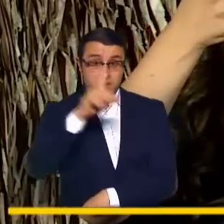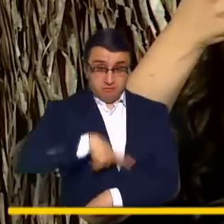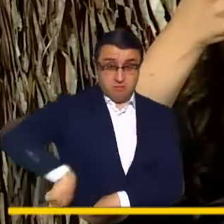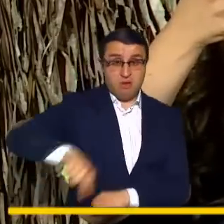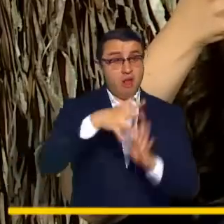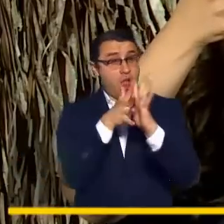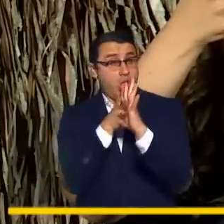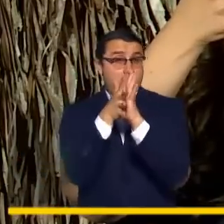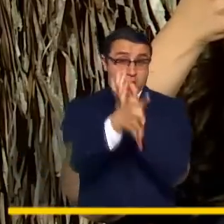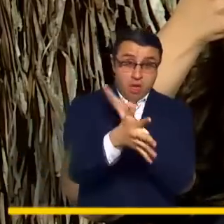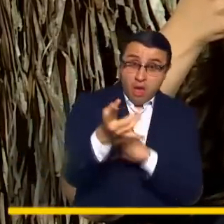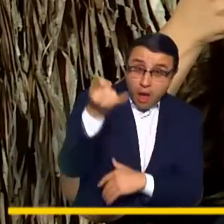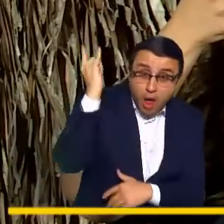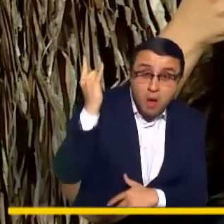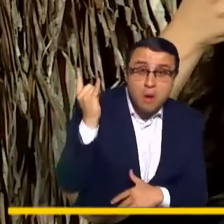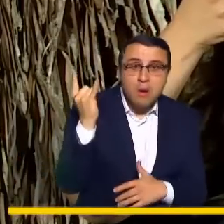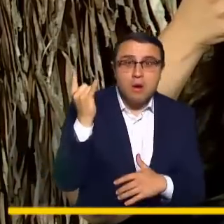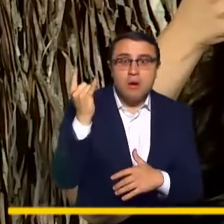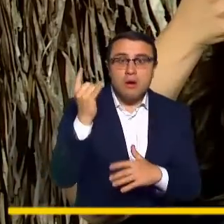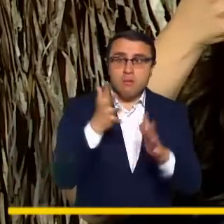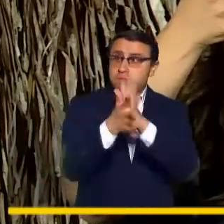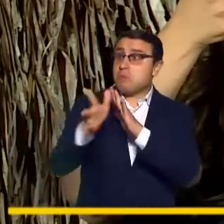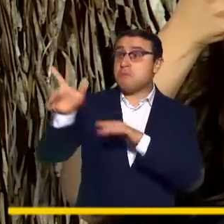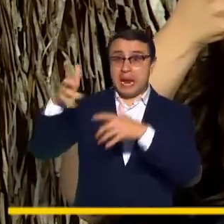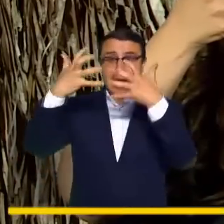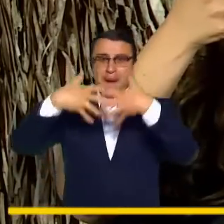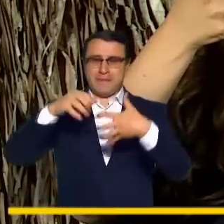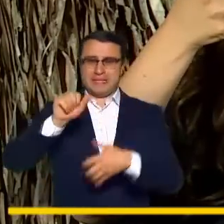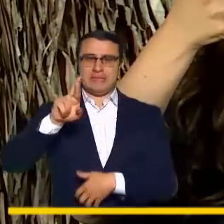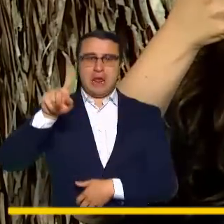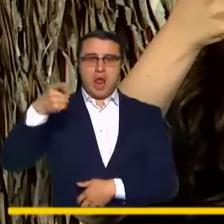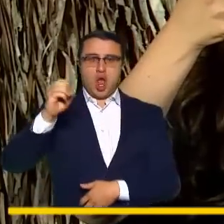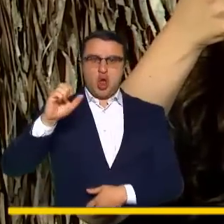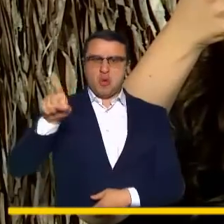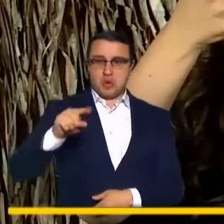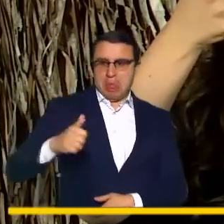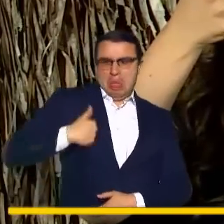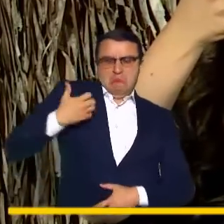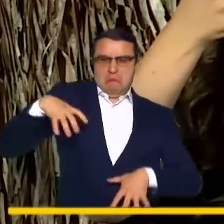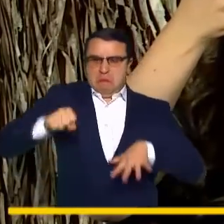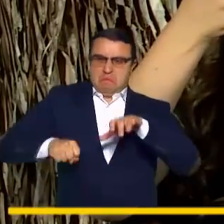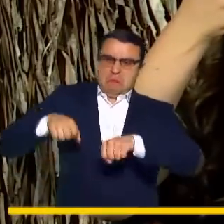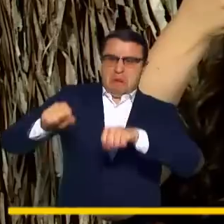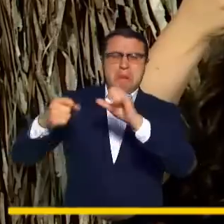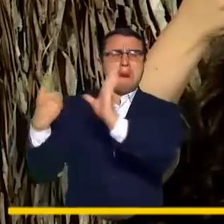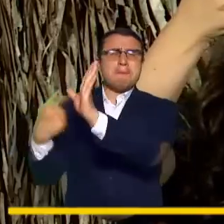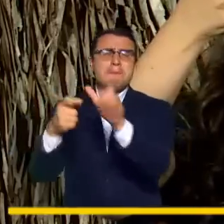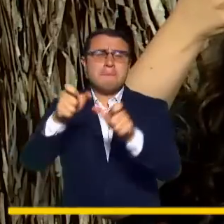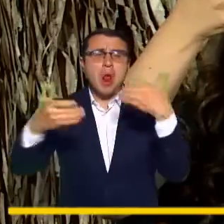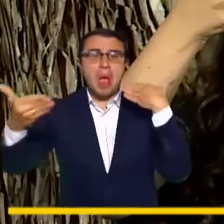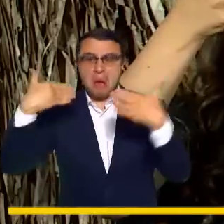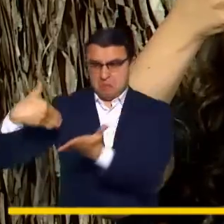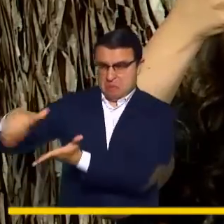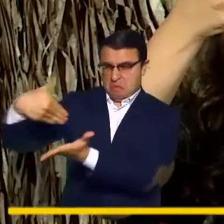¿acaso dijo que lo que había hecho Argos en realidad era una expropiación a miles de